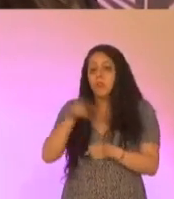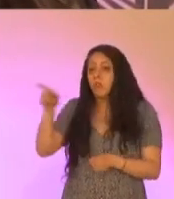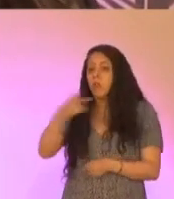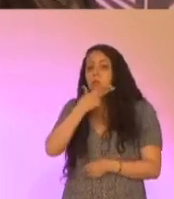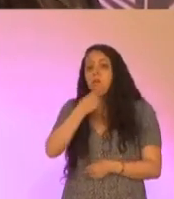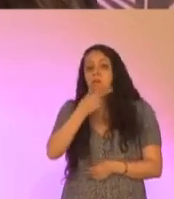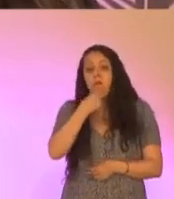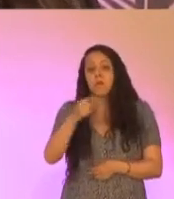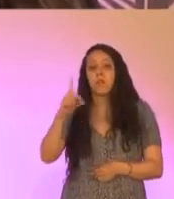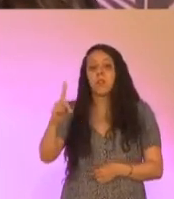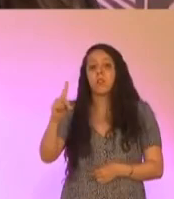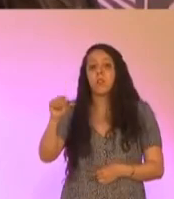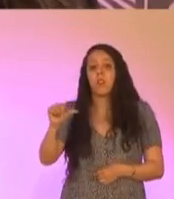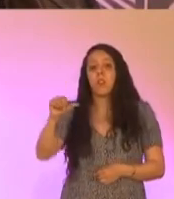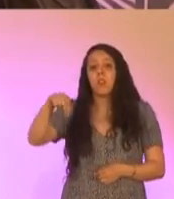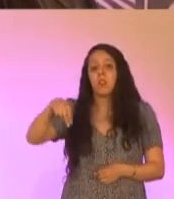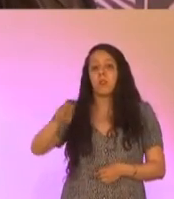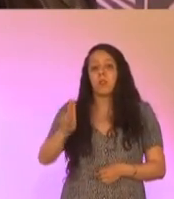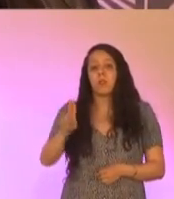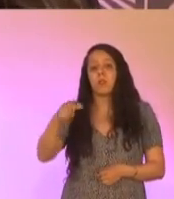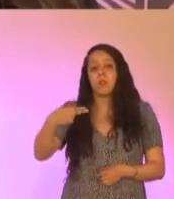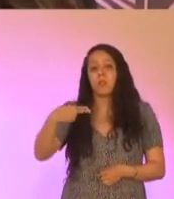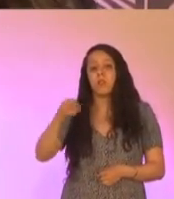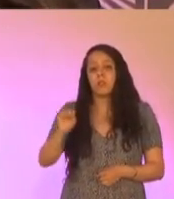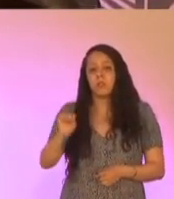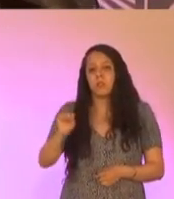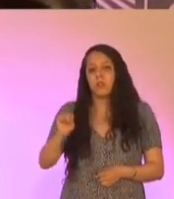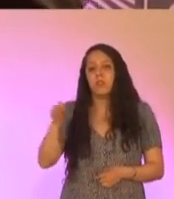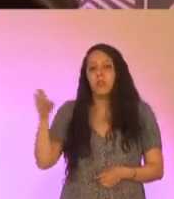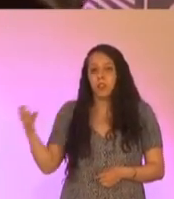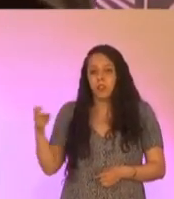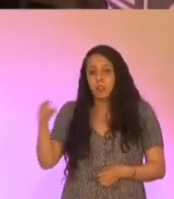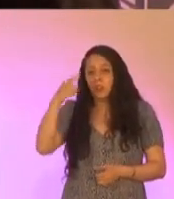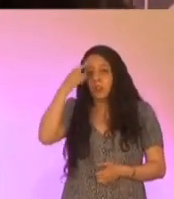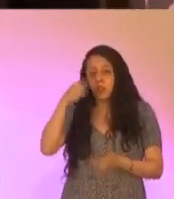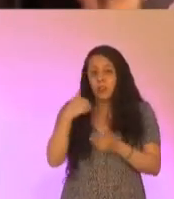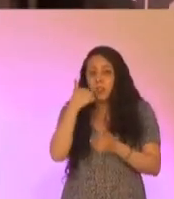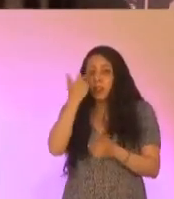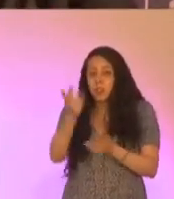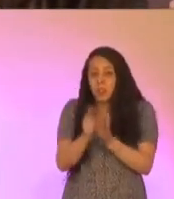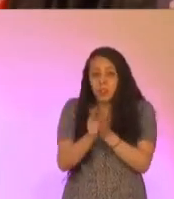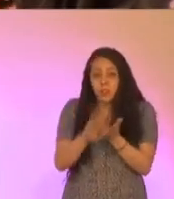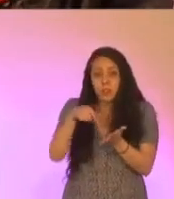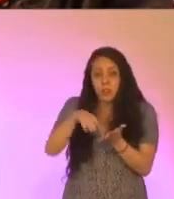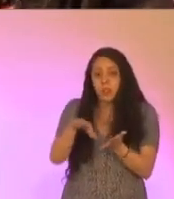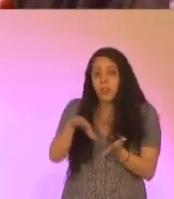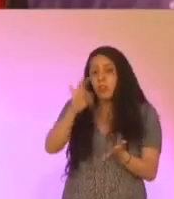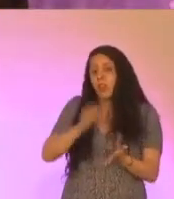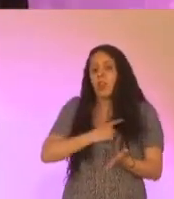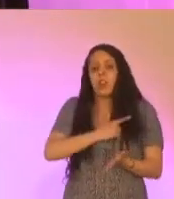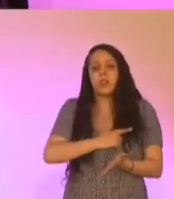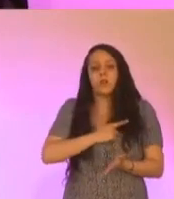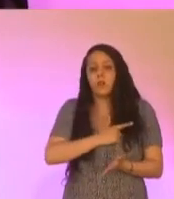el que me hablaron de alguno de los textos que les hayan gustado pero no el que ustedes escribieron bueno